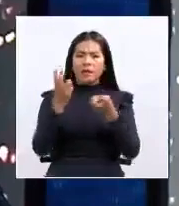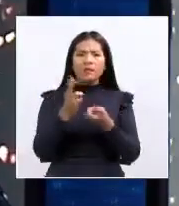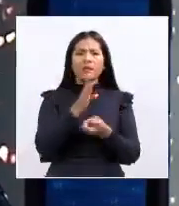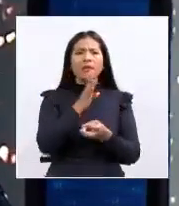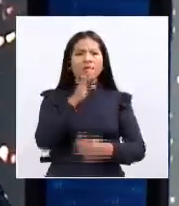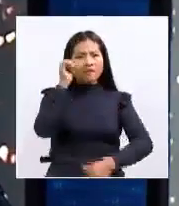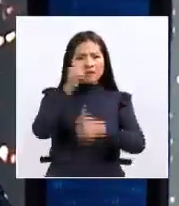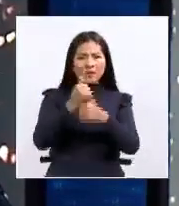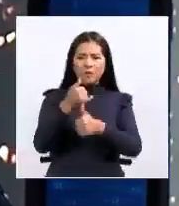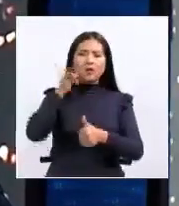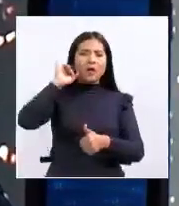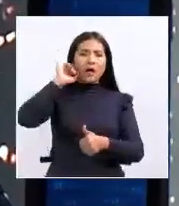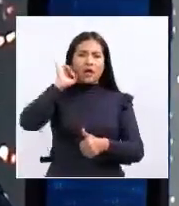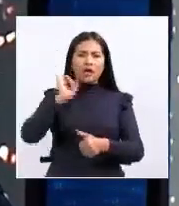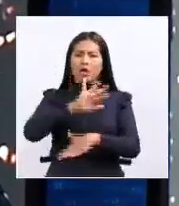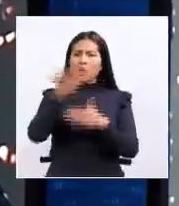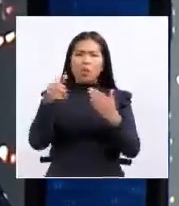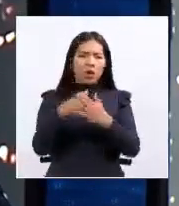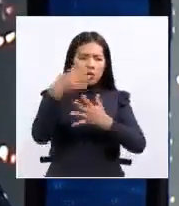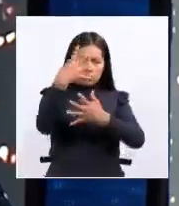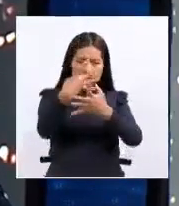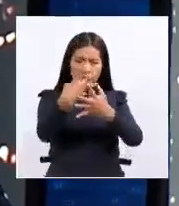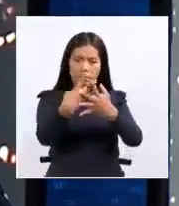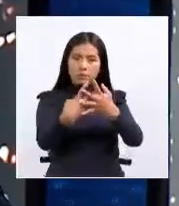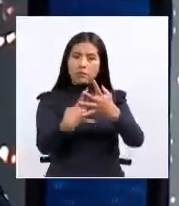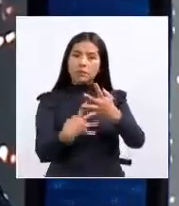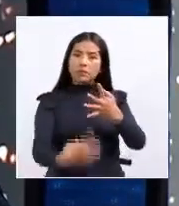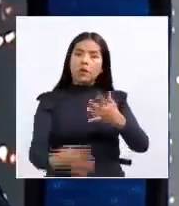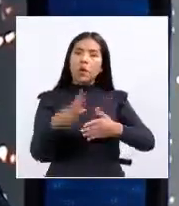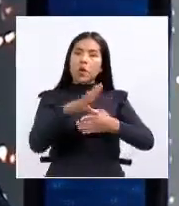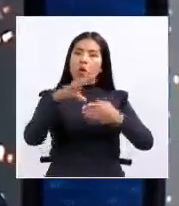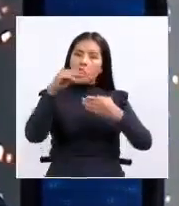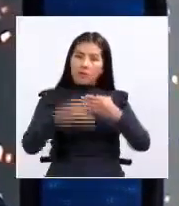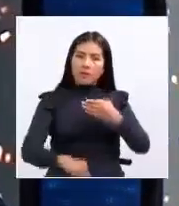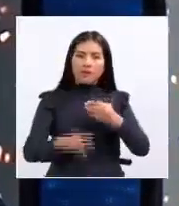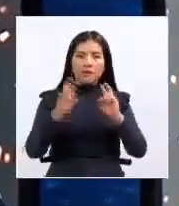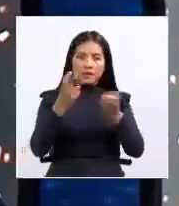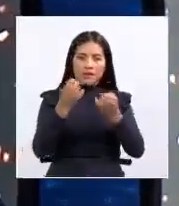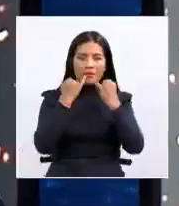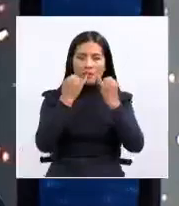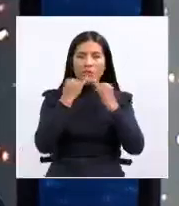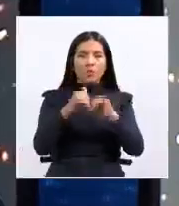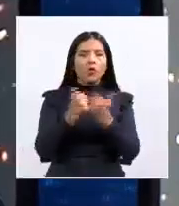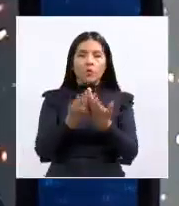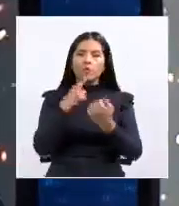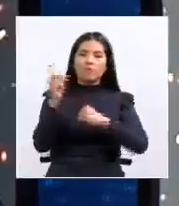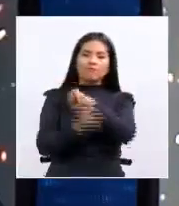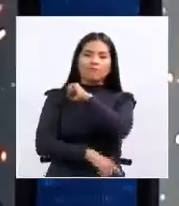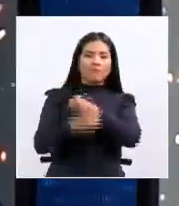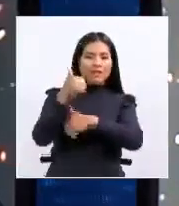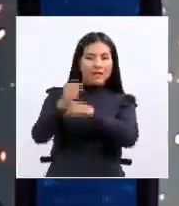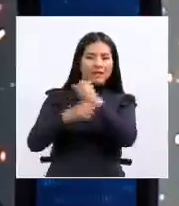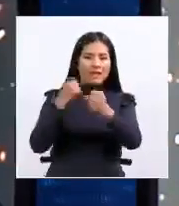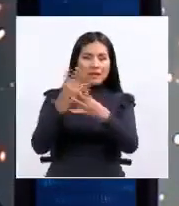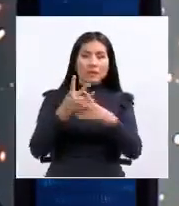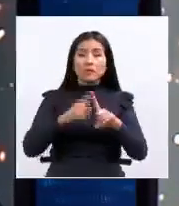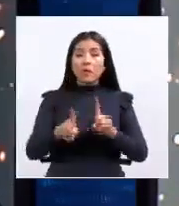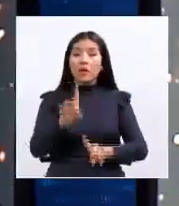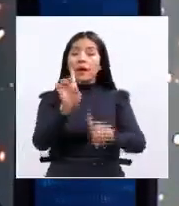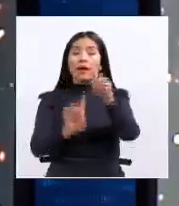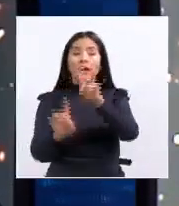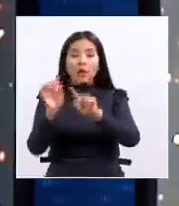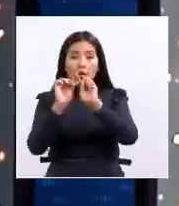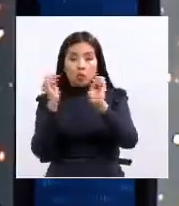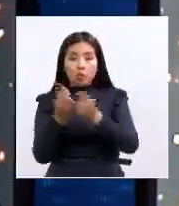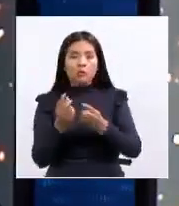leído el día de ayer ya en su integridad. De acuerdo a diferentes sectores, están pidiendo la apelación para